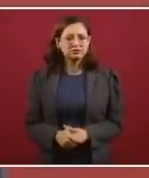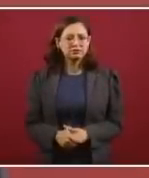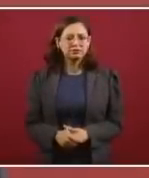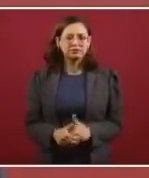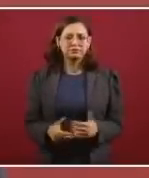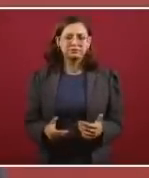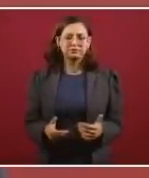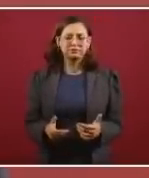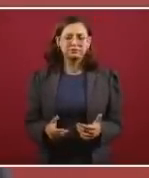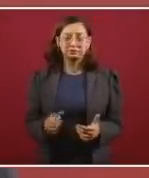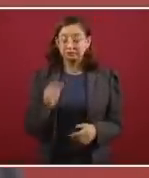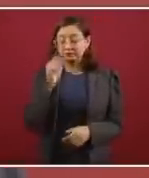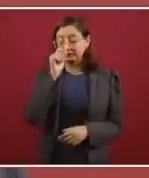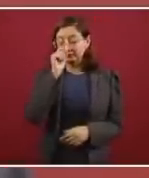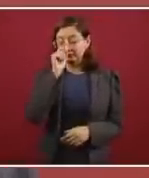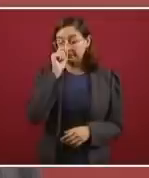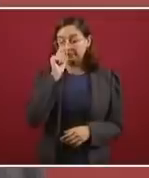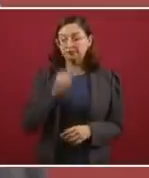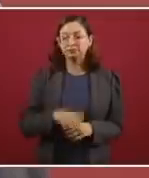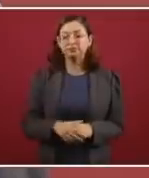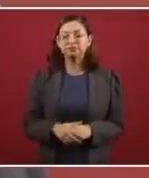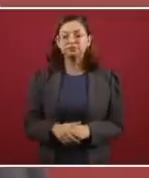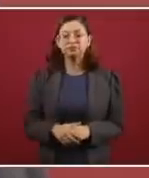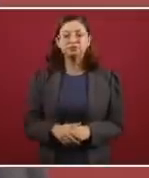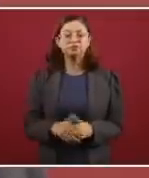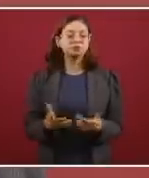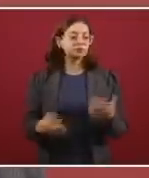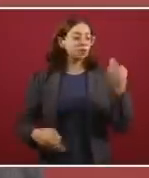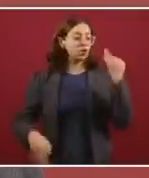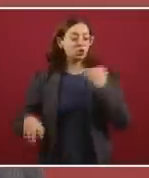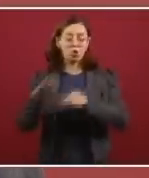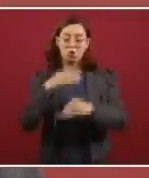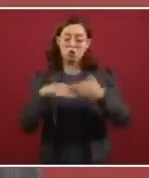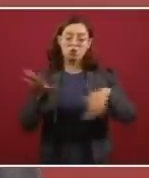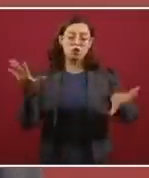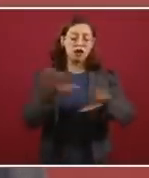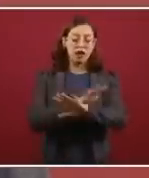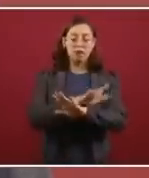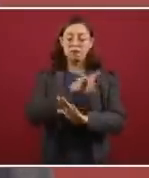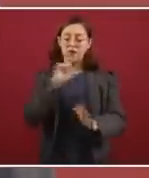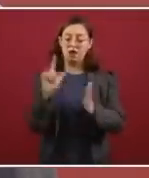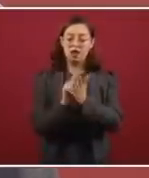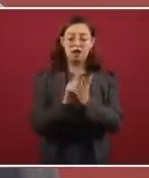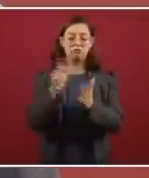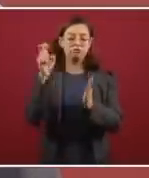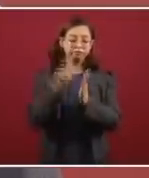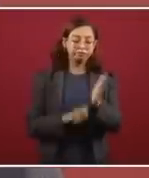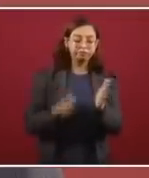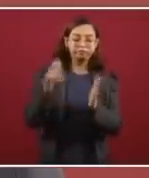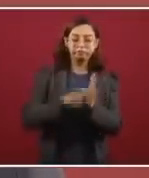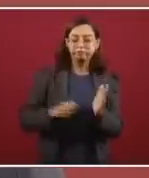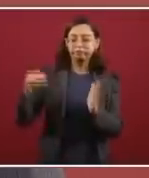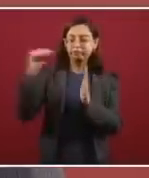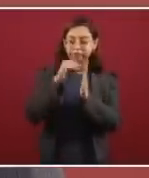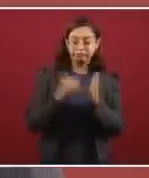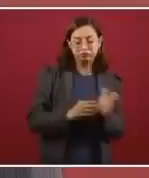Todo lo que hicieron en los cambios, reformas en el periodo neoliberal